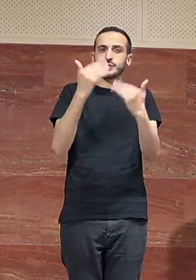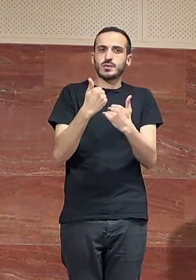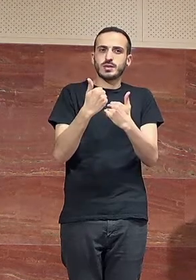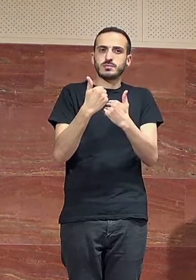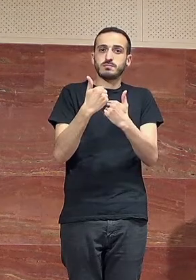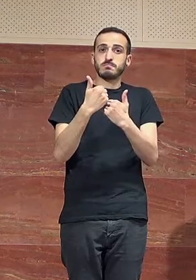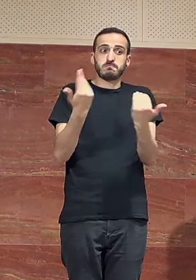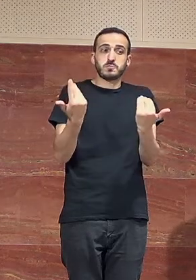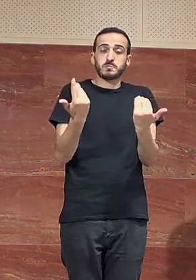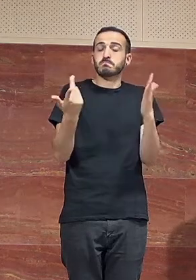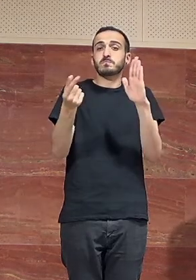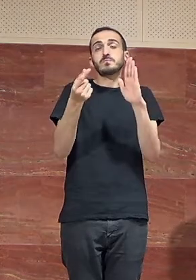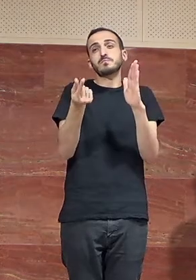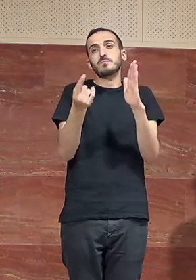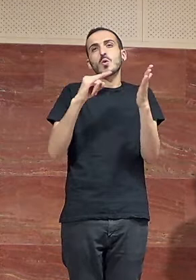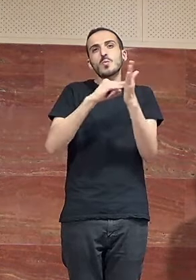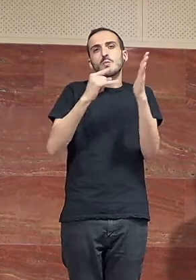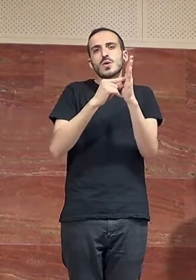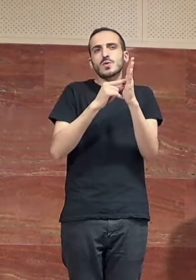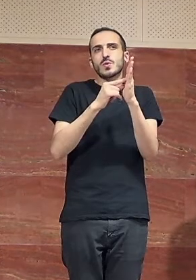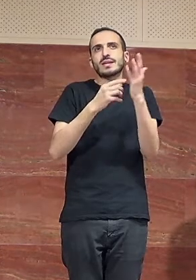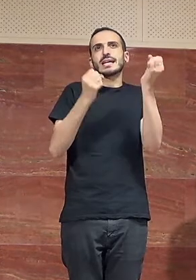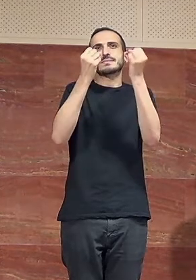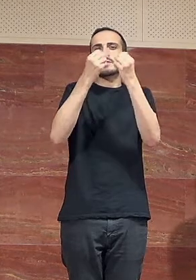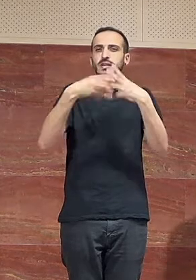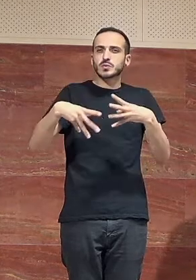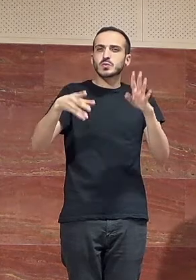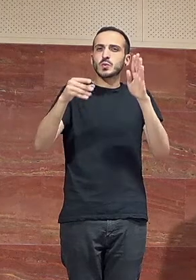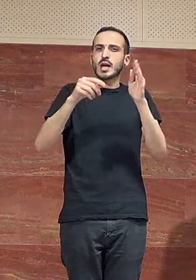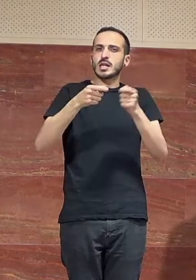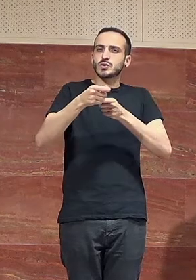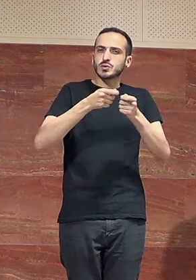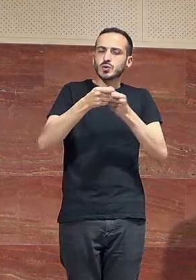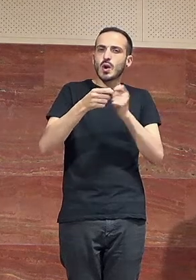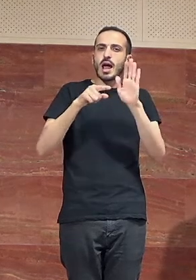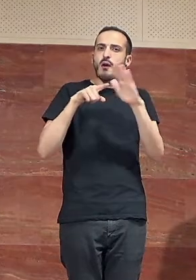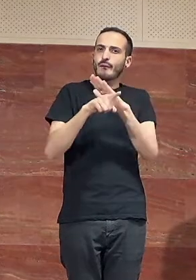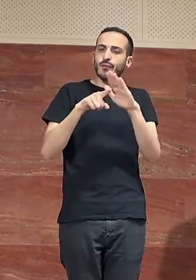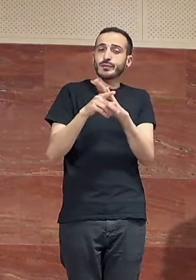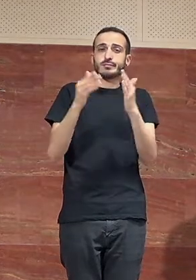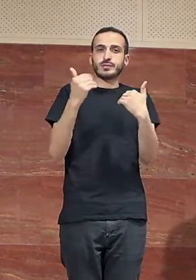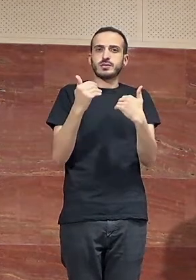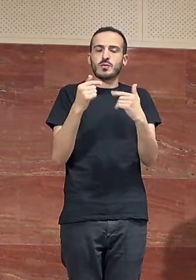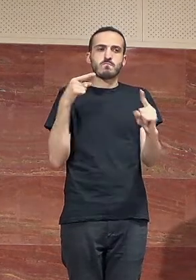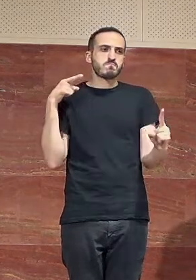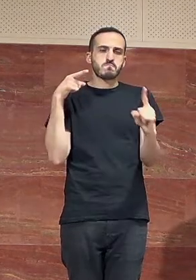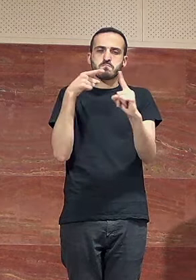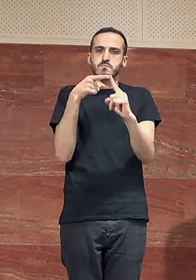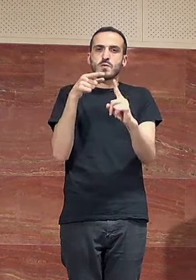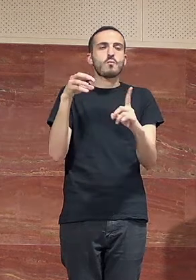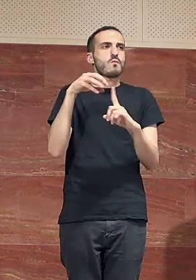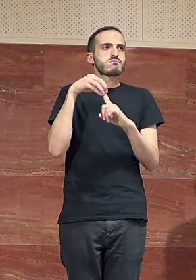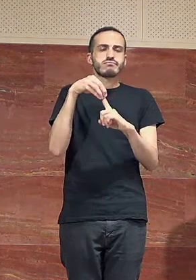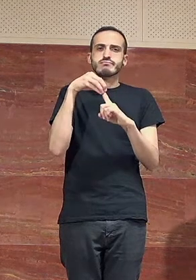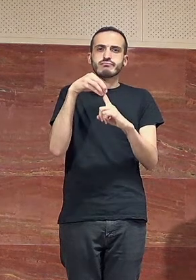cruces de esos itinerarios con infraestructuras de otro orden. Entonces, uno de los objetivos principales de estos trabajos